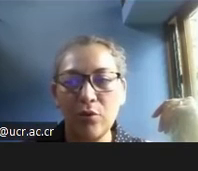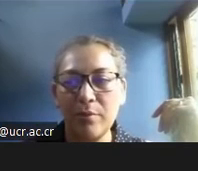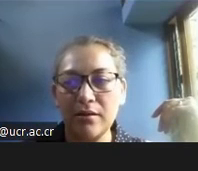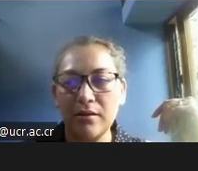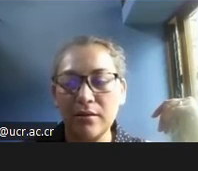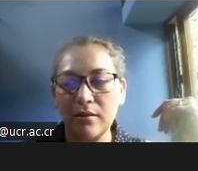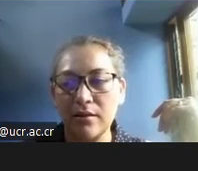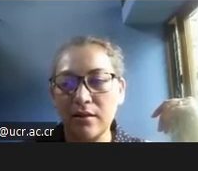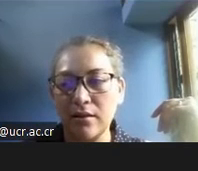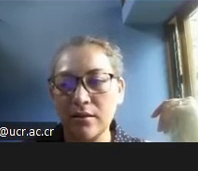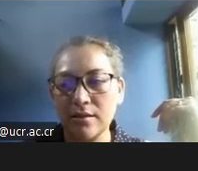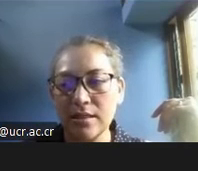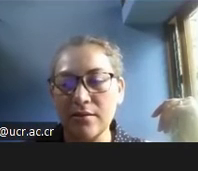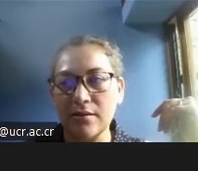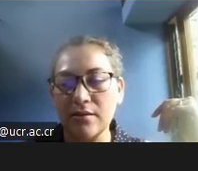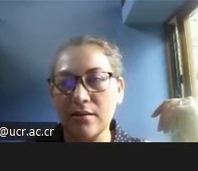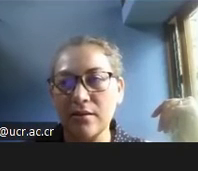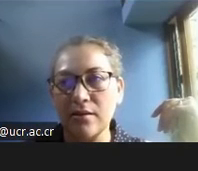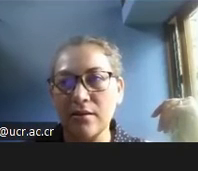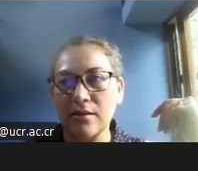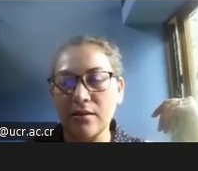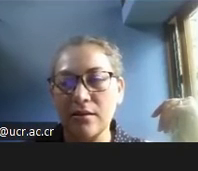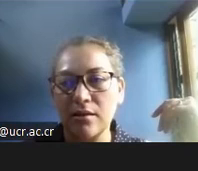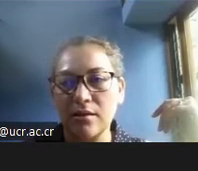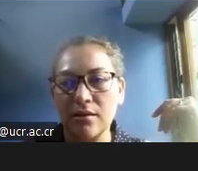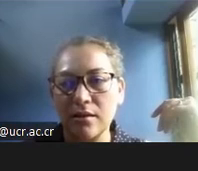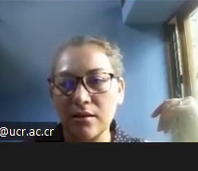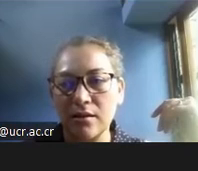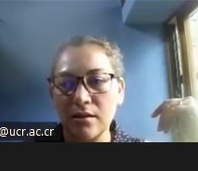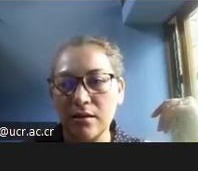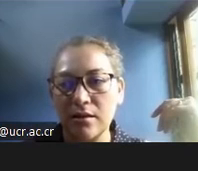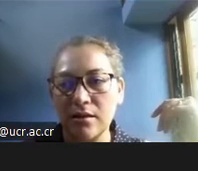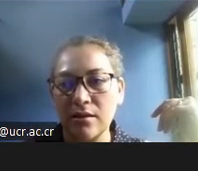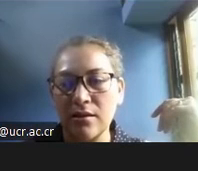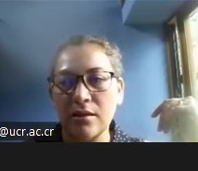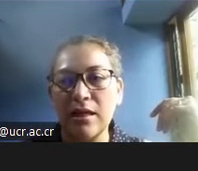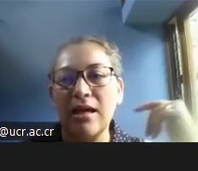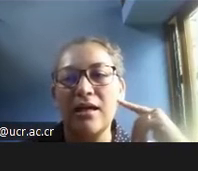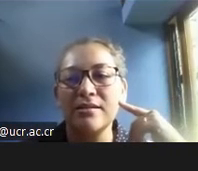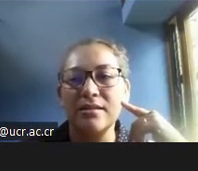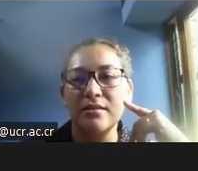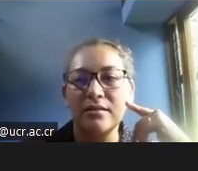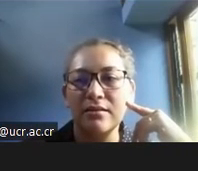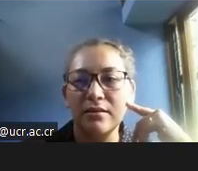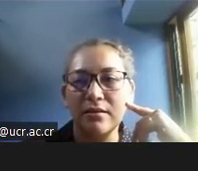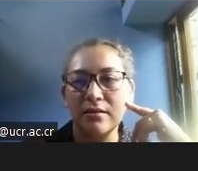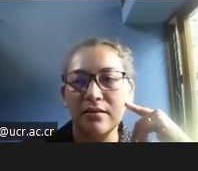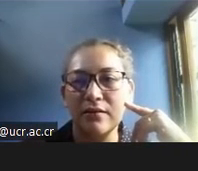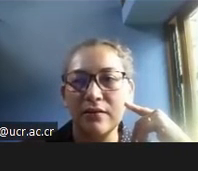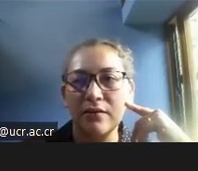Yo creo voy a volver. Creo que sí. Tal vez le dan a participantes y no a chat. Ahí es donde no la